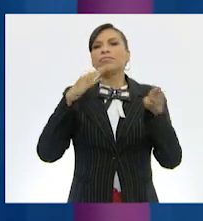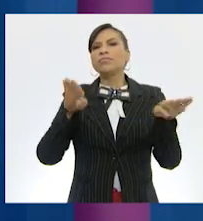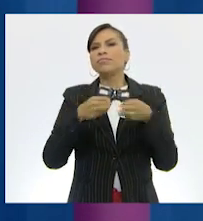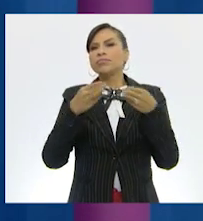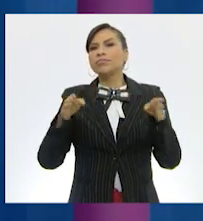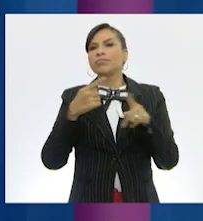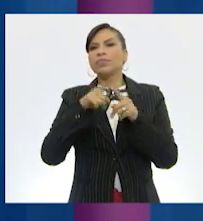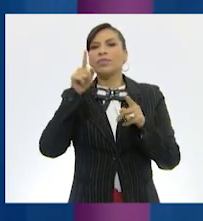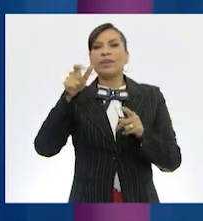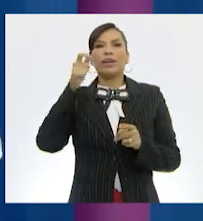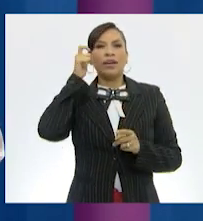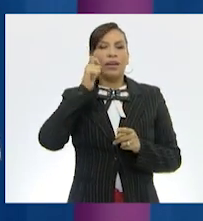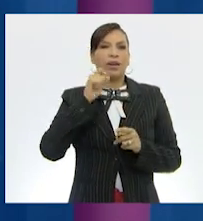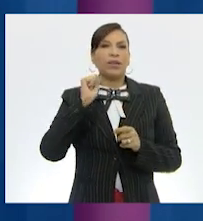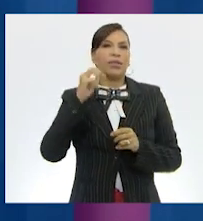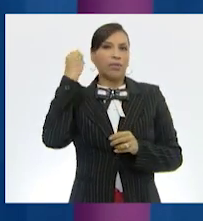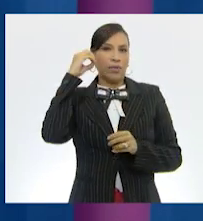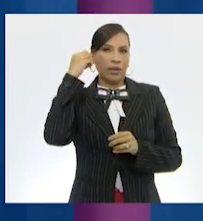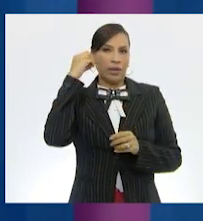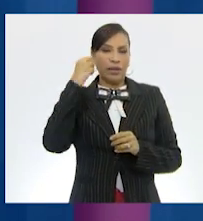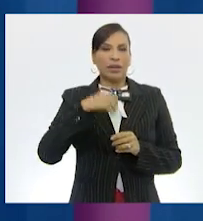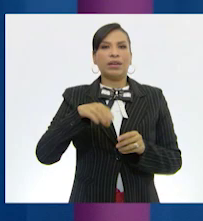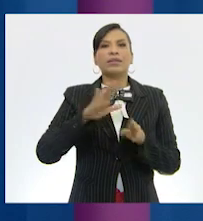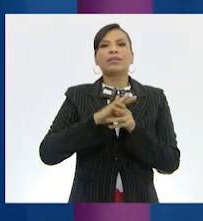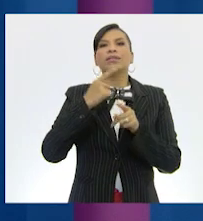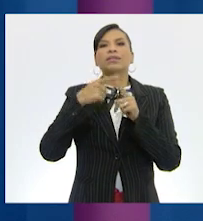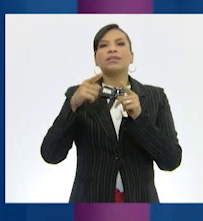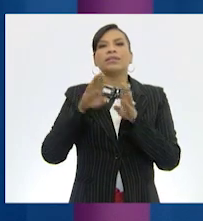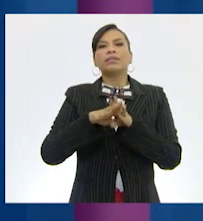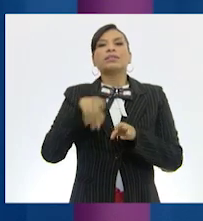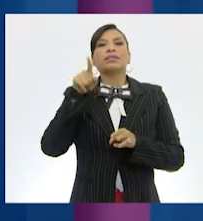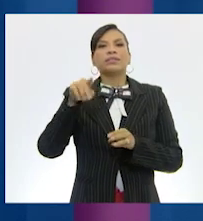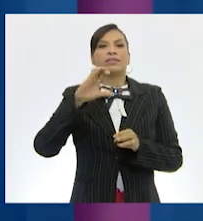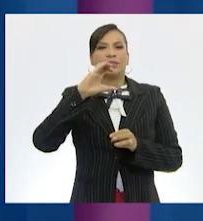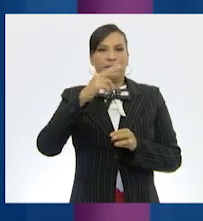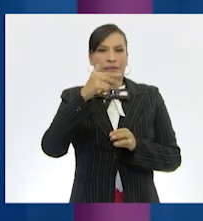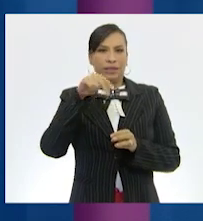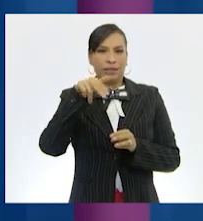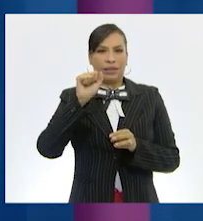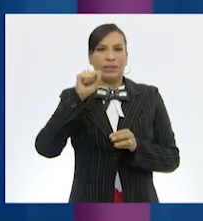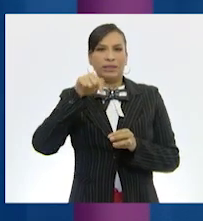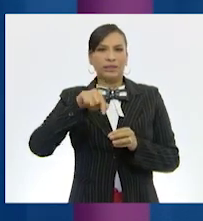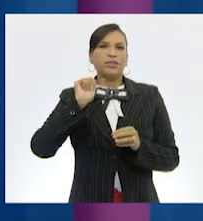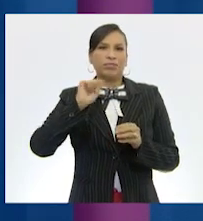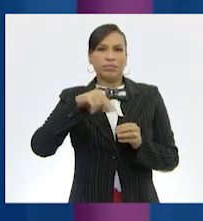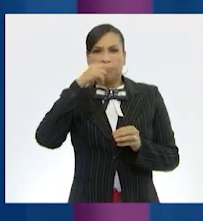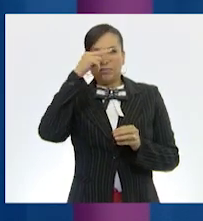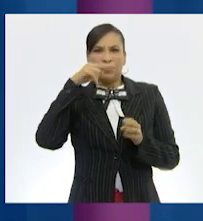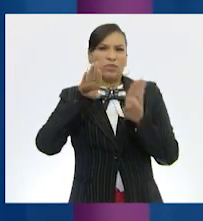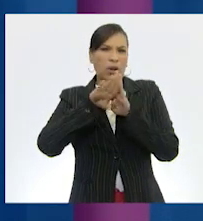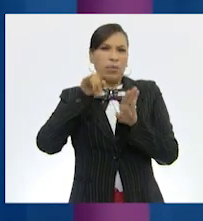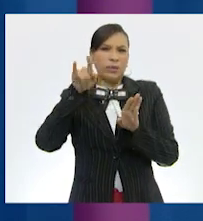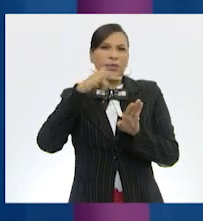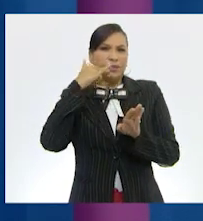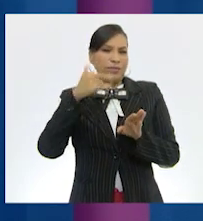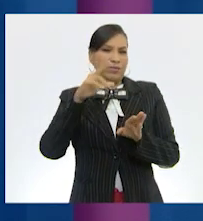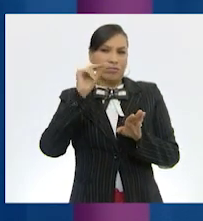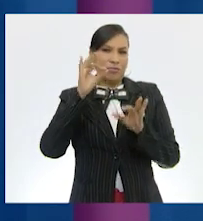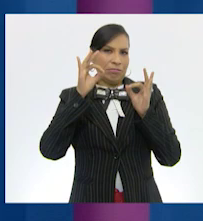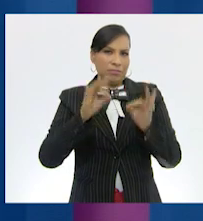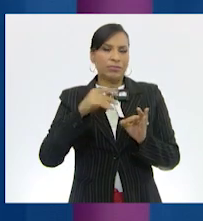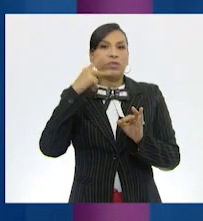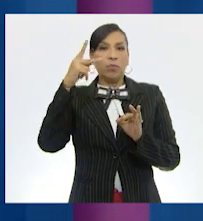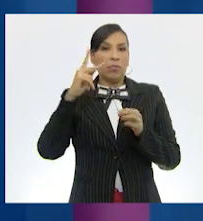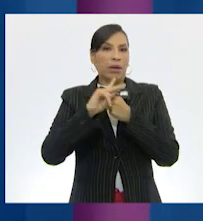en Guerrero y Oaxaca, las chilenas, que aunque no son originarias de Chile, sí tienen sus raíces en